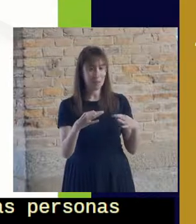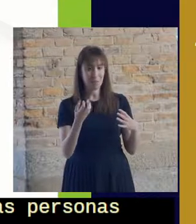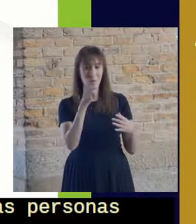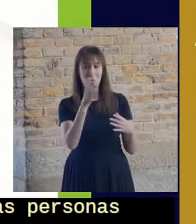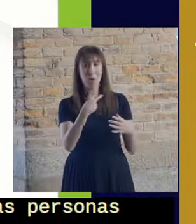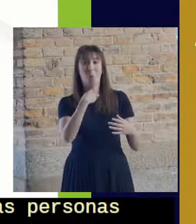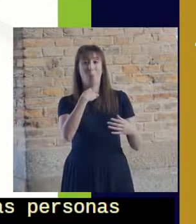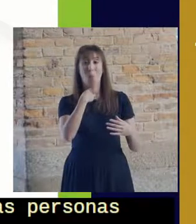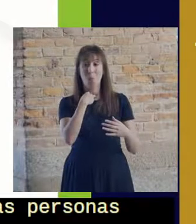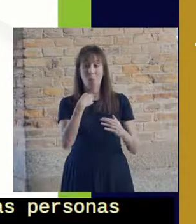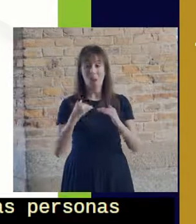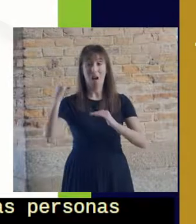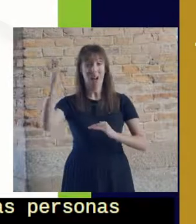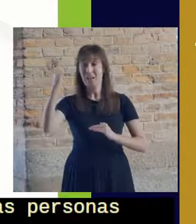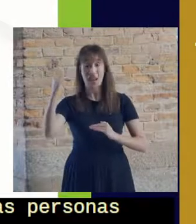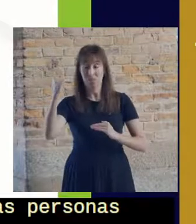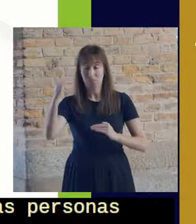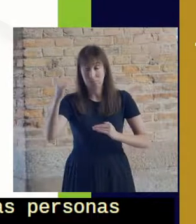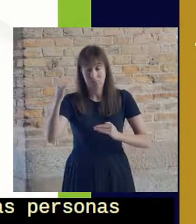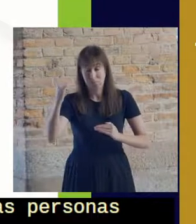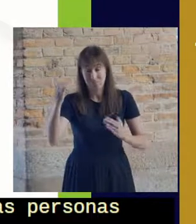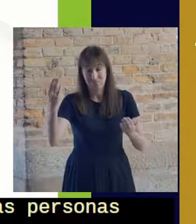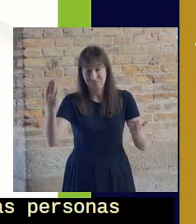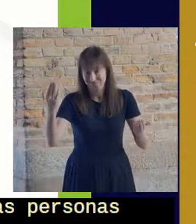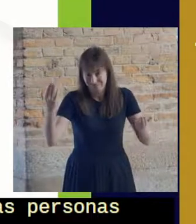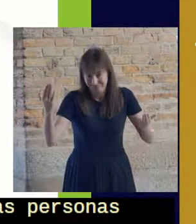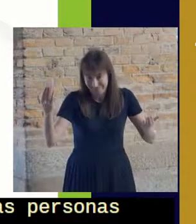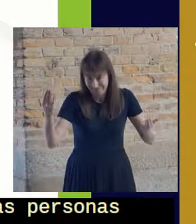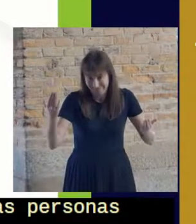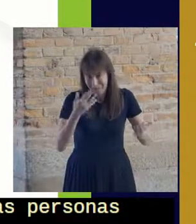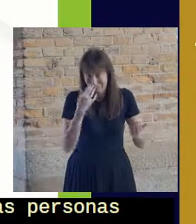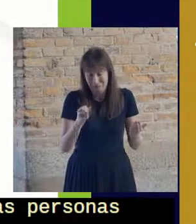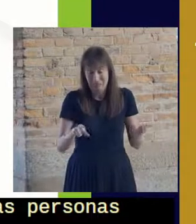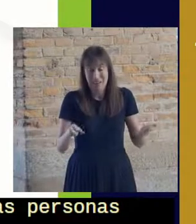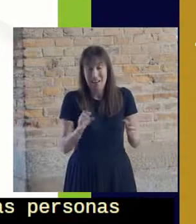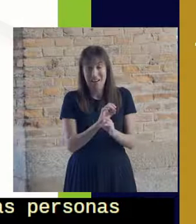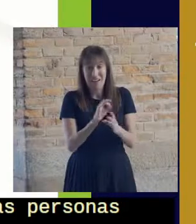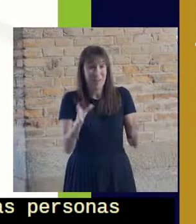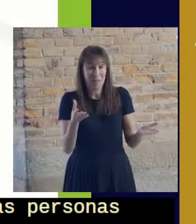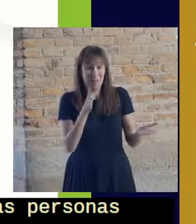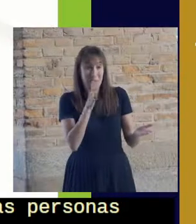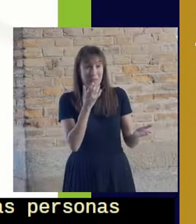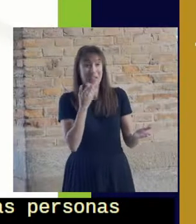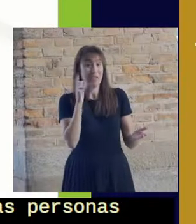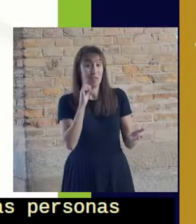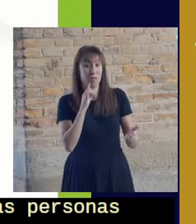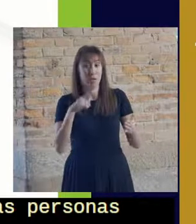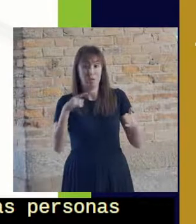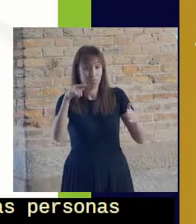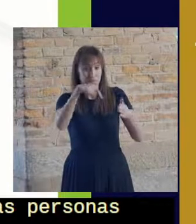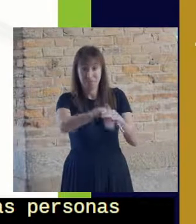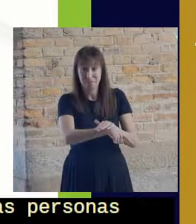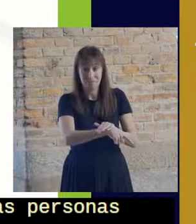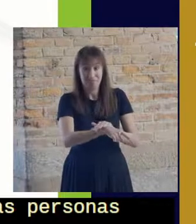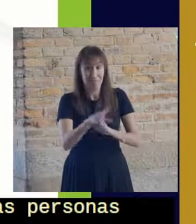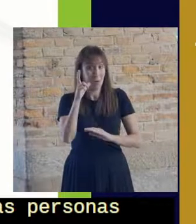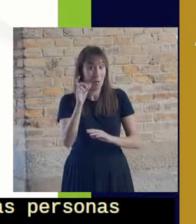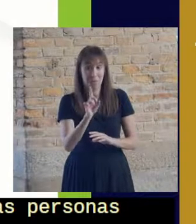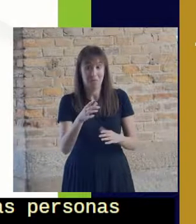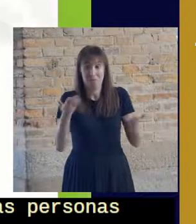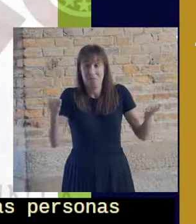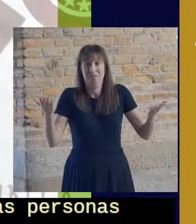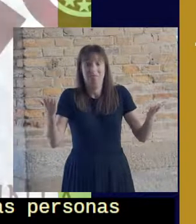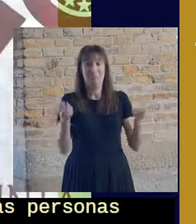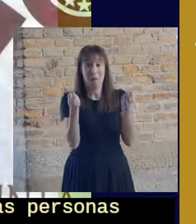persona con discapacidad auditiva es ya esto ya está bien vale es que pero si no te si es sordo profundo si no te escucha para qué le vas a dar voces